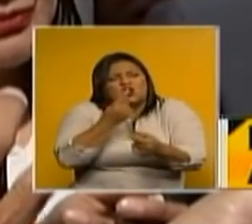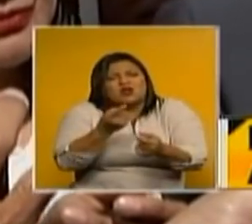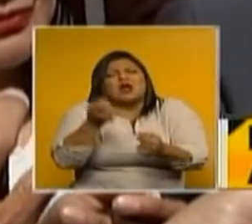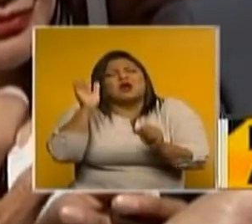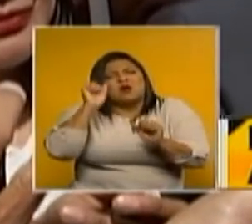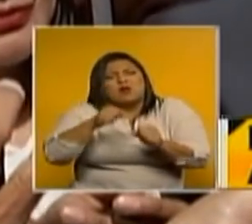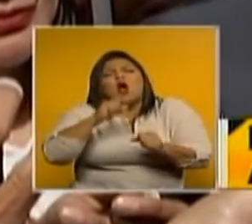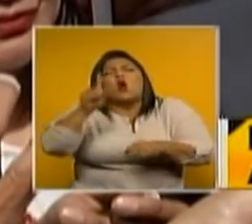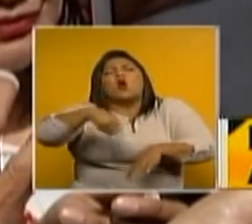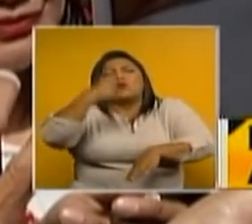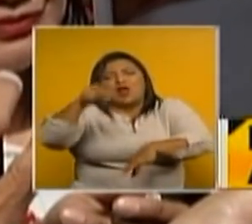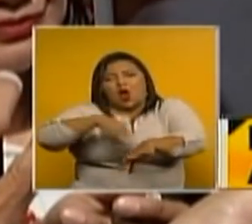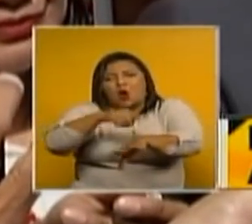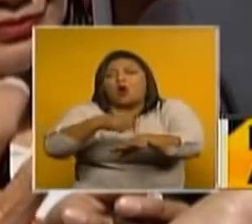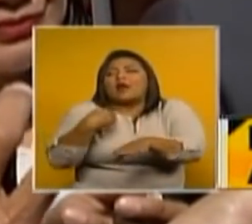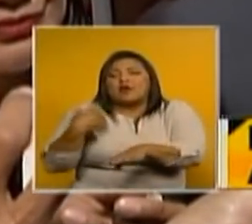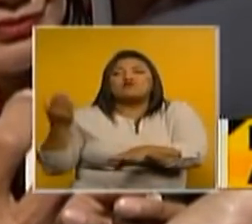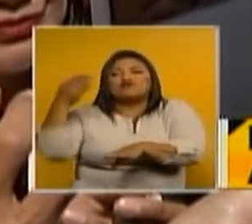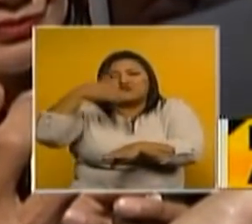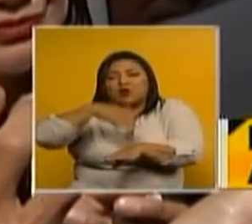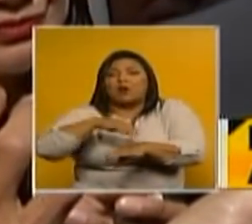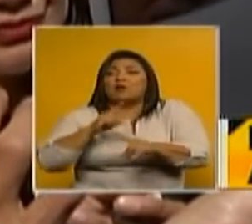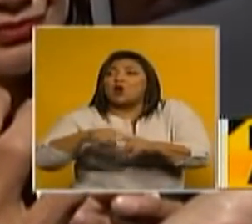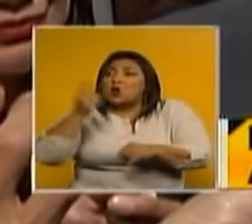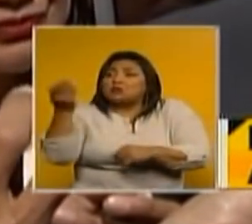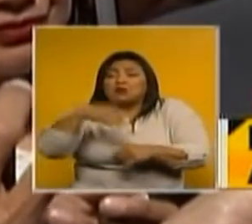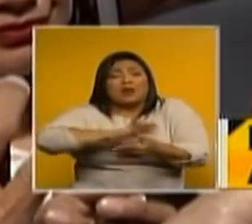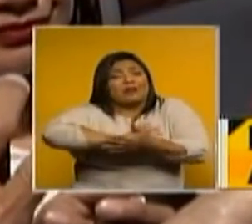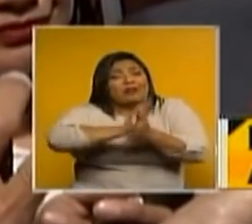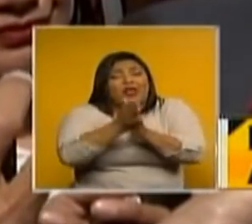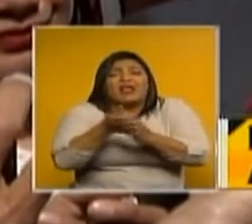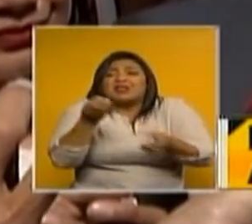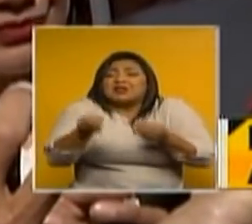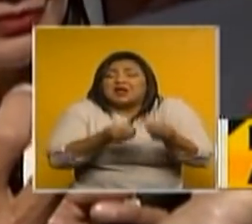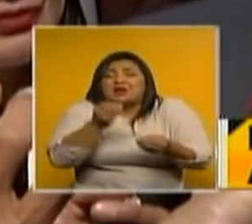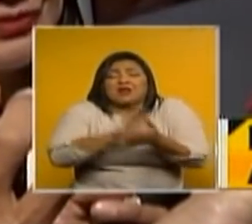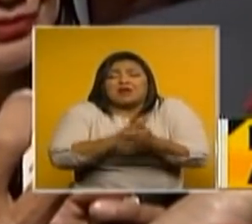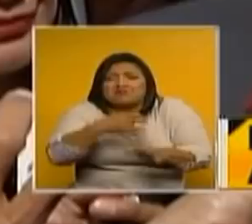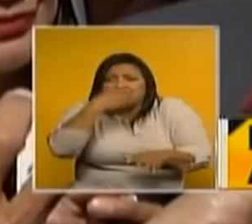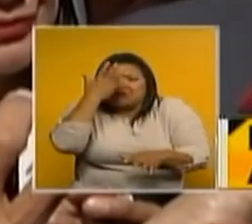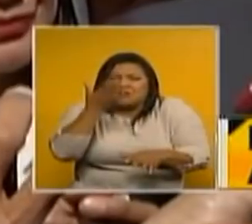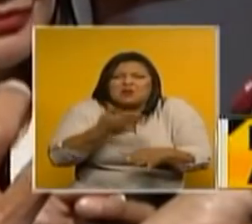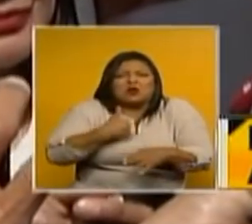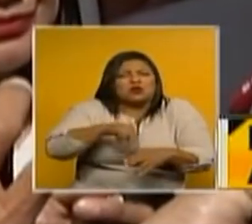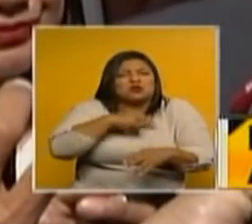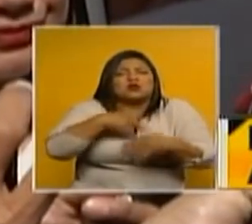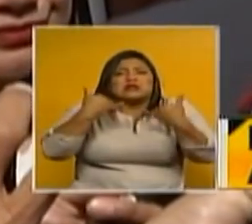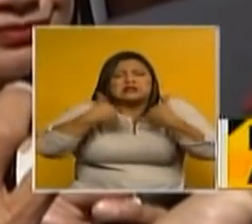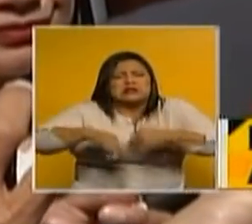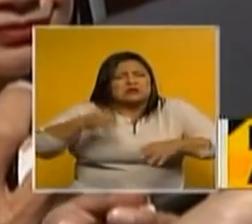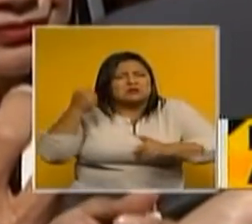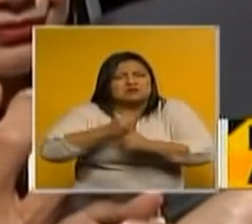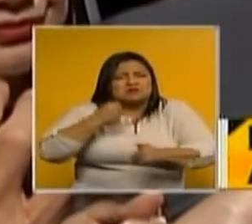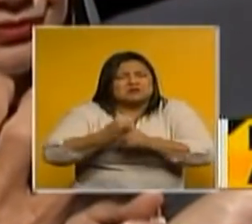Póngame otra hora. No ha venido, no ha hecho nada, es una vergüenza y nosotros seguiremos